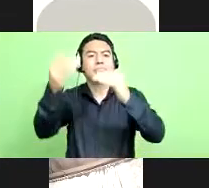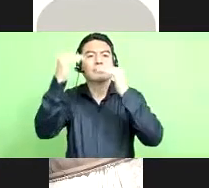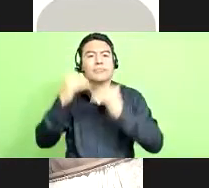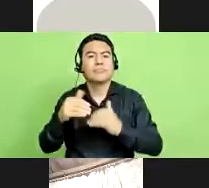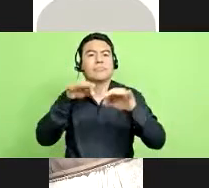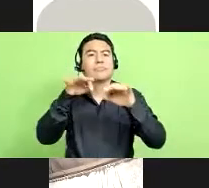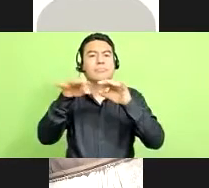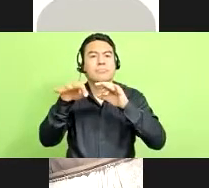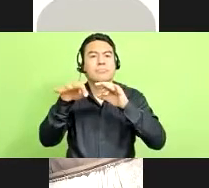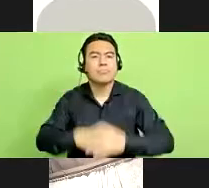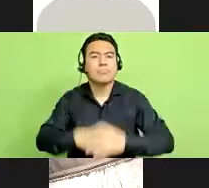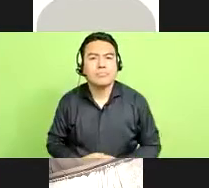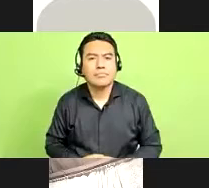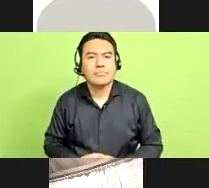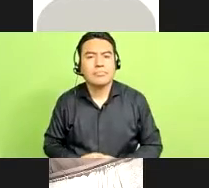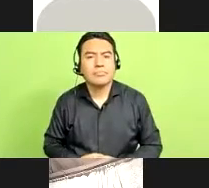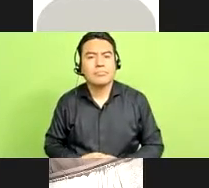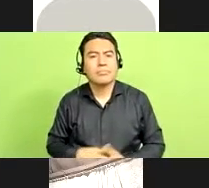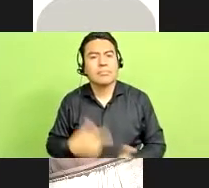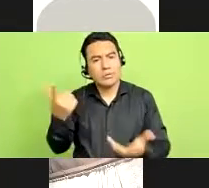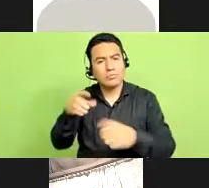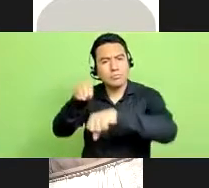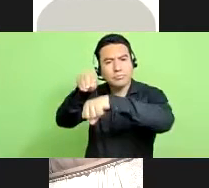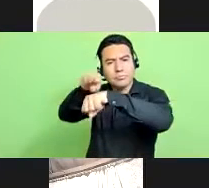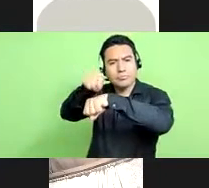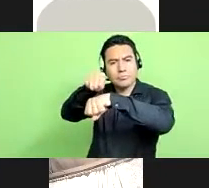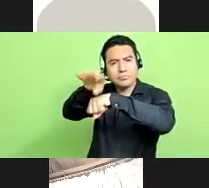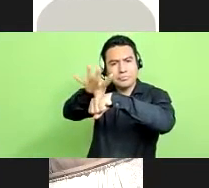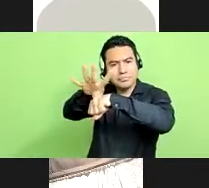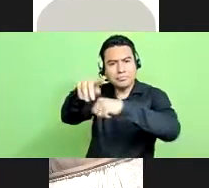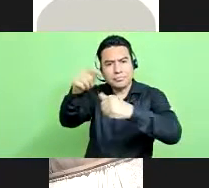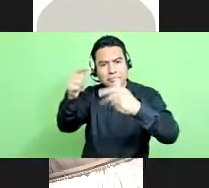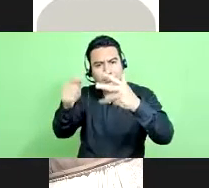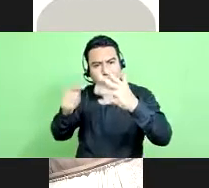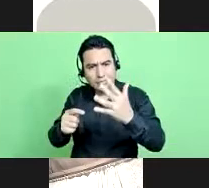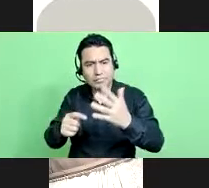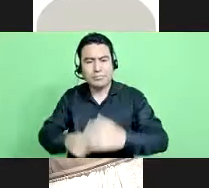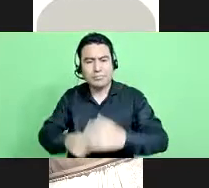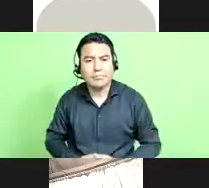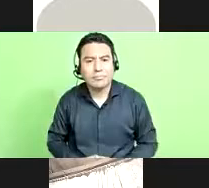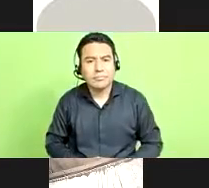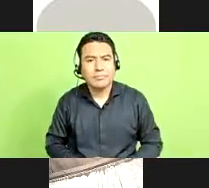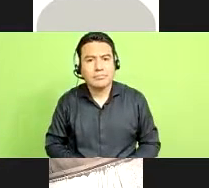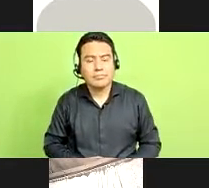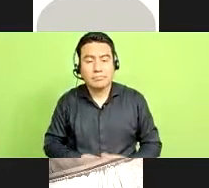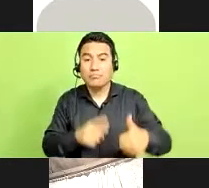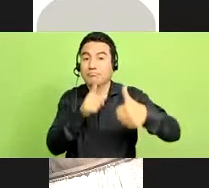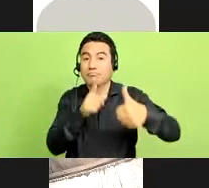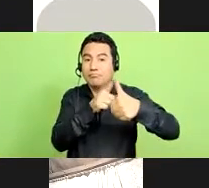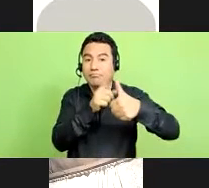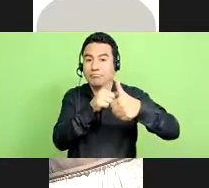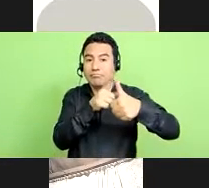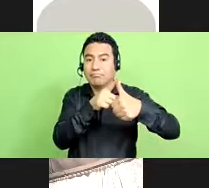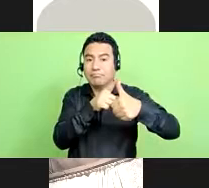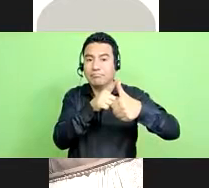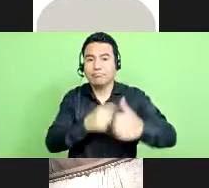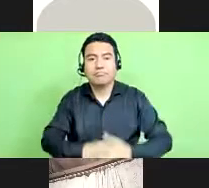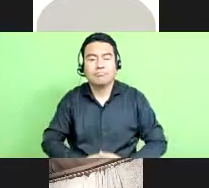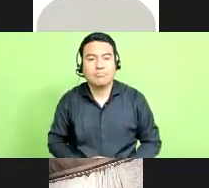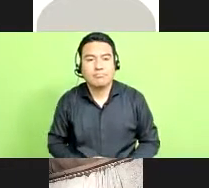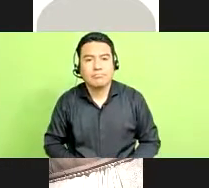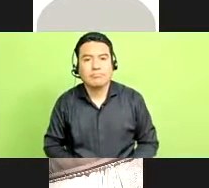vamos a realizar unas recomendaciones al respecto una primera recomendación vamos a